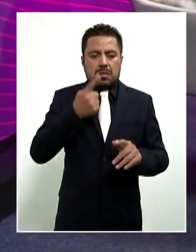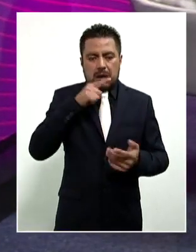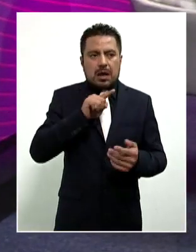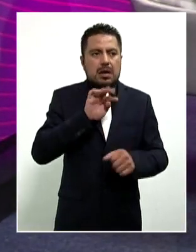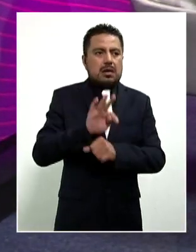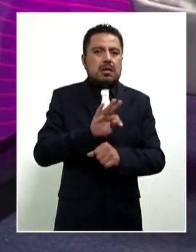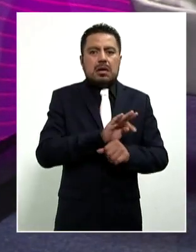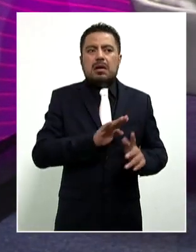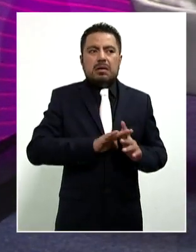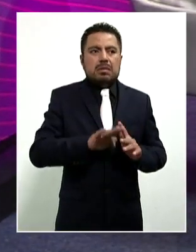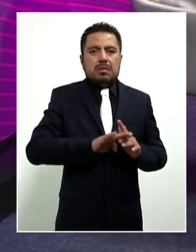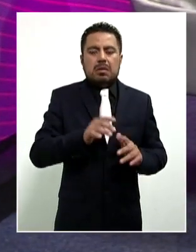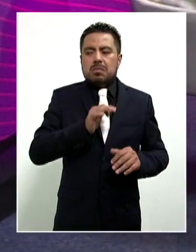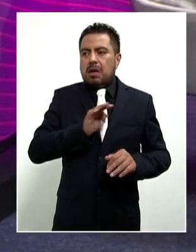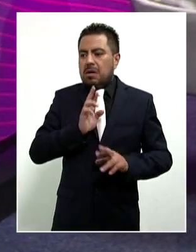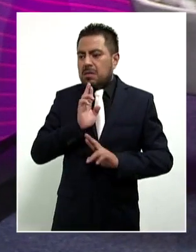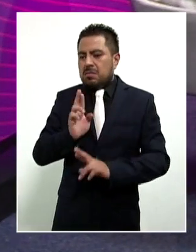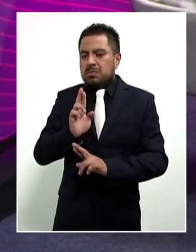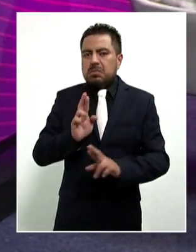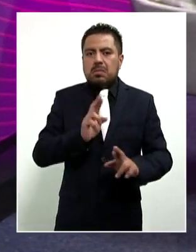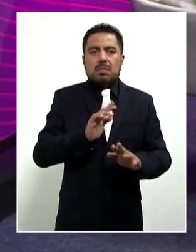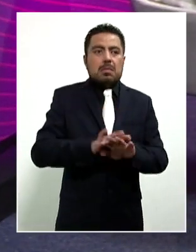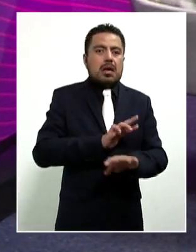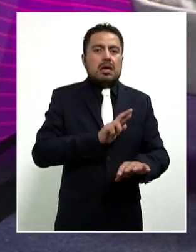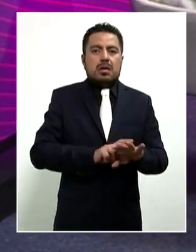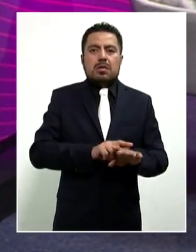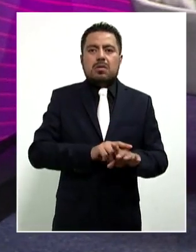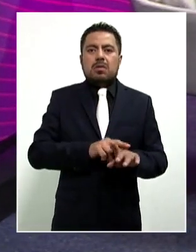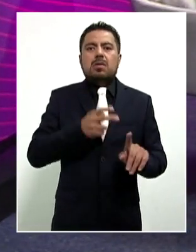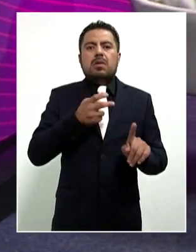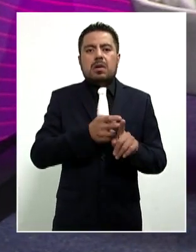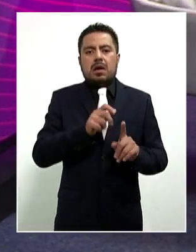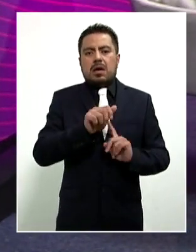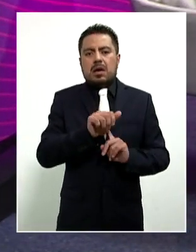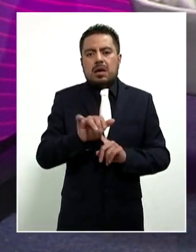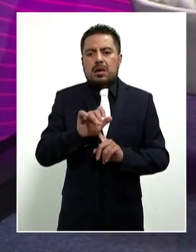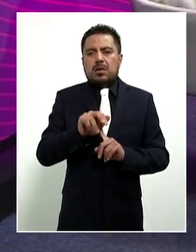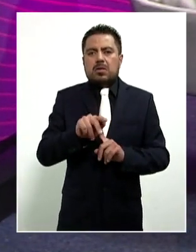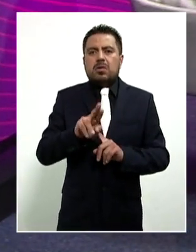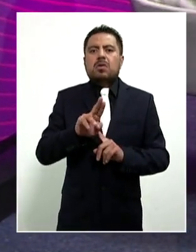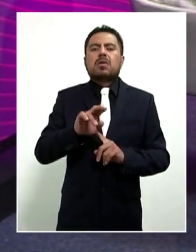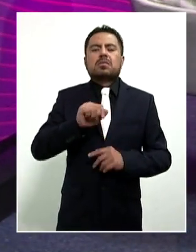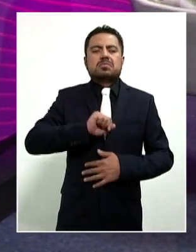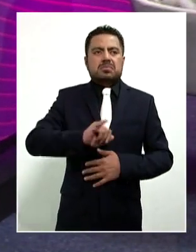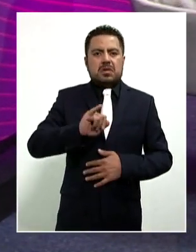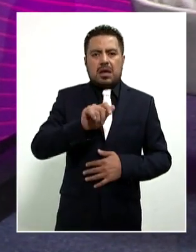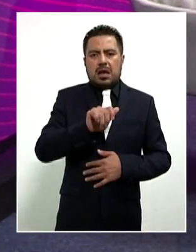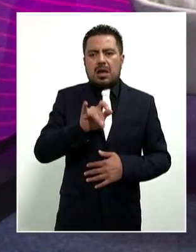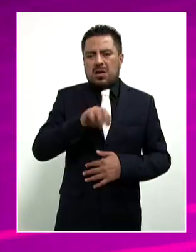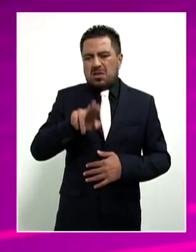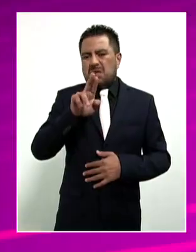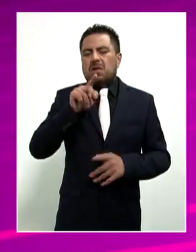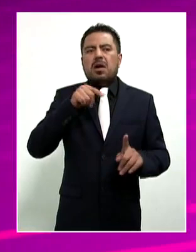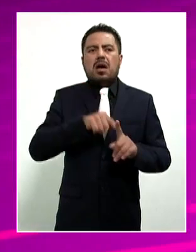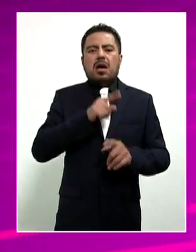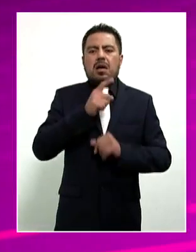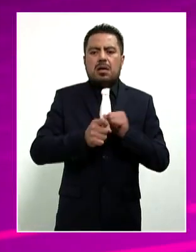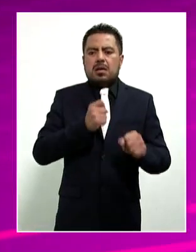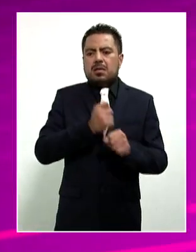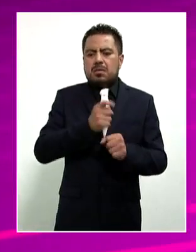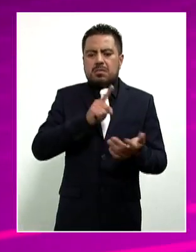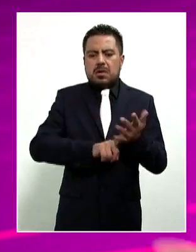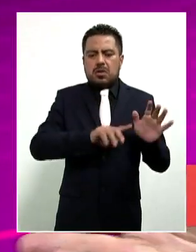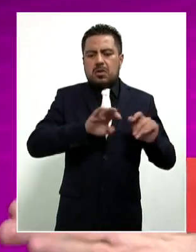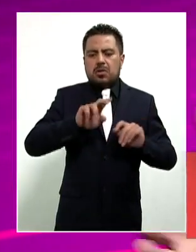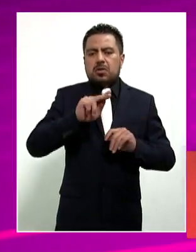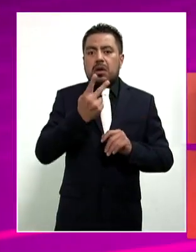refugiado también ha implicado una respuesta pues mayor por parte de la ACNUR, ¿no? Sí, en efecto, el ACNUR está aquí en México desde el año